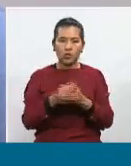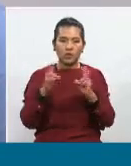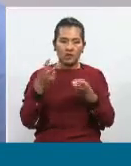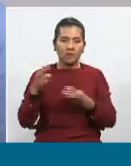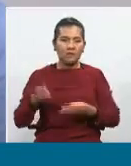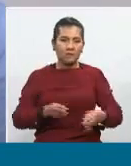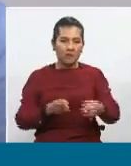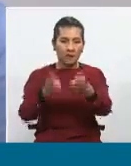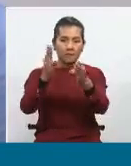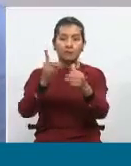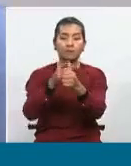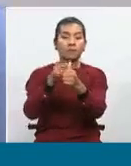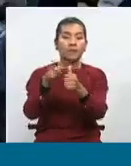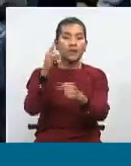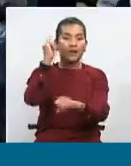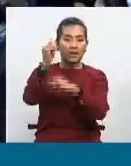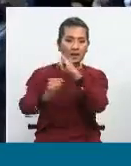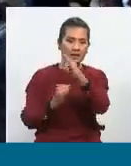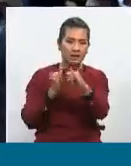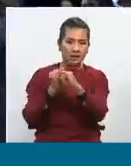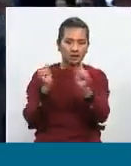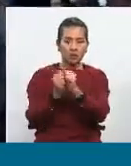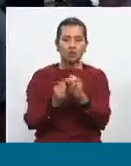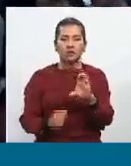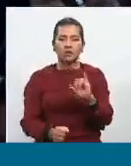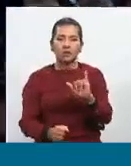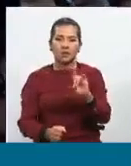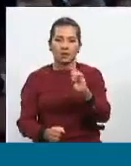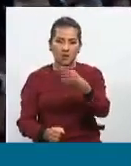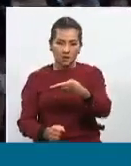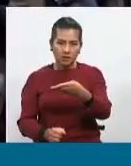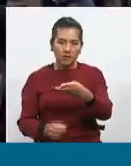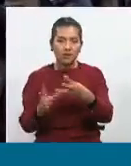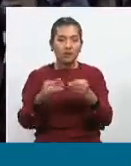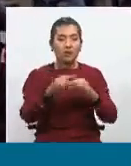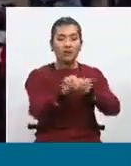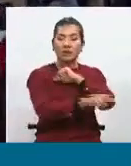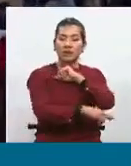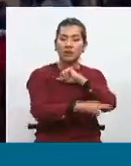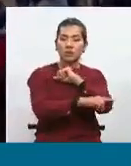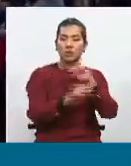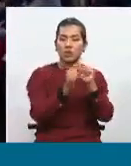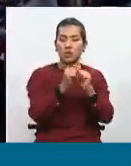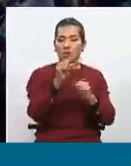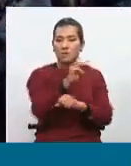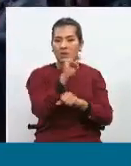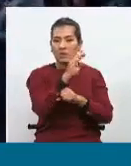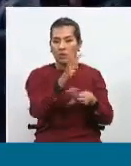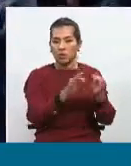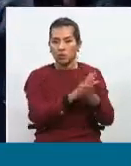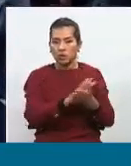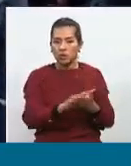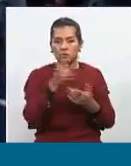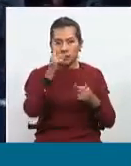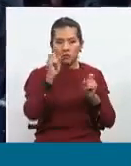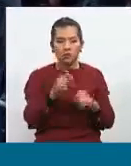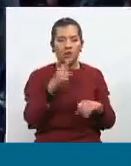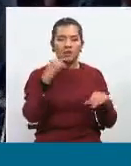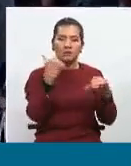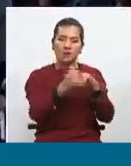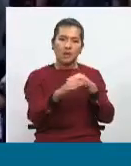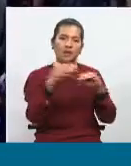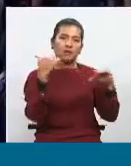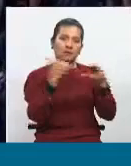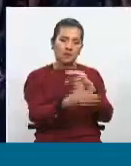el internacional con la CIDH y el nacional a través del Ministerio de Justicia, para ir enviando notas,